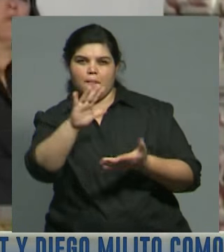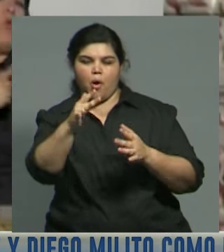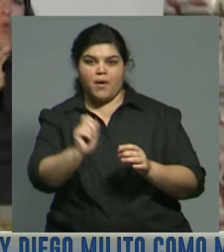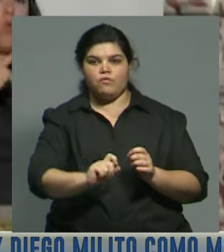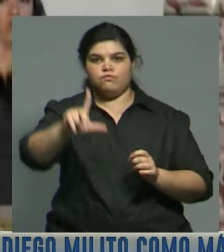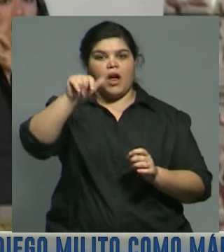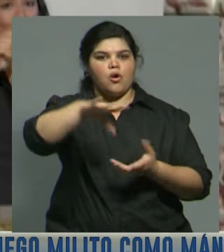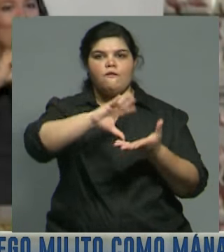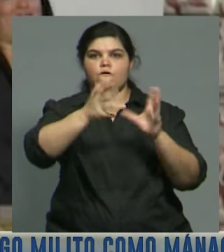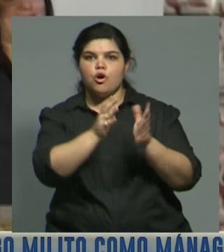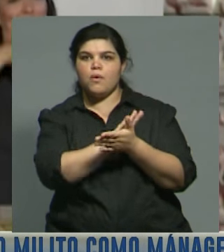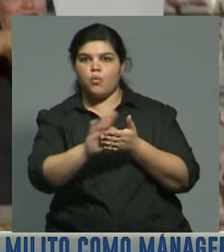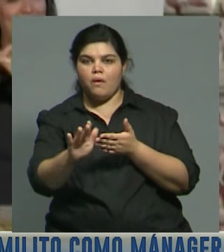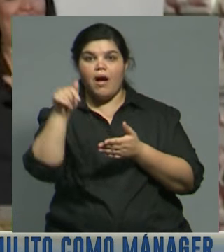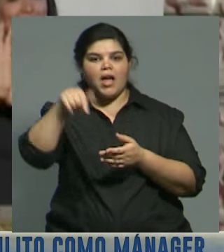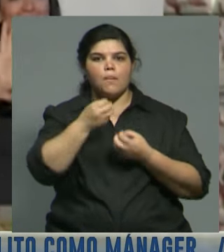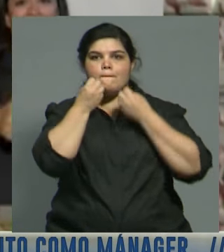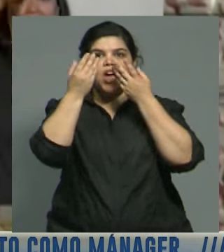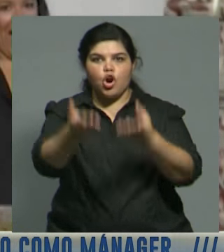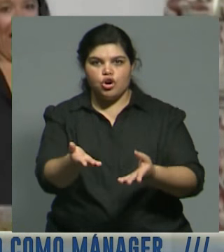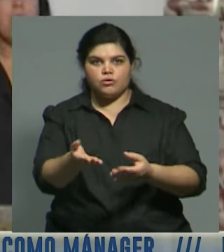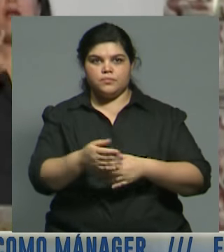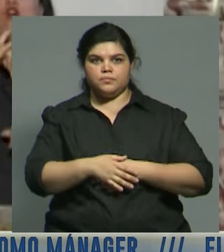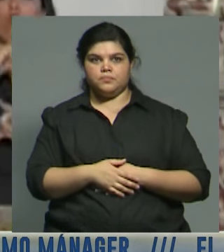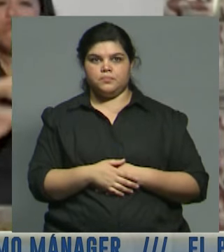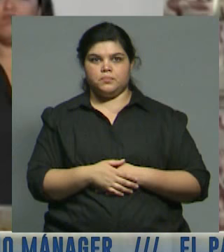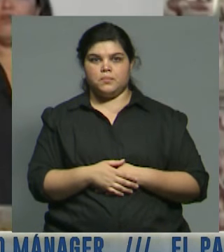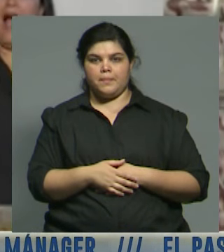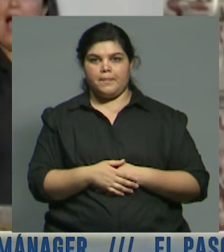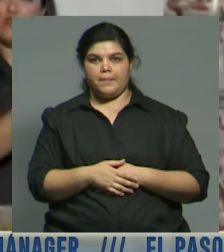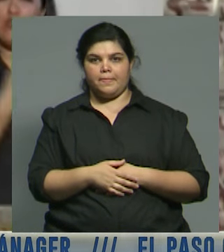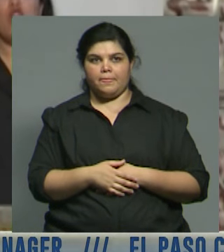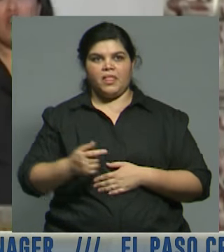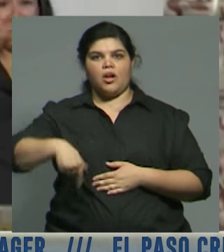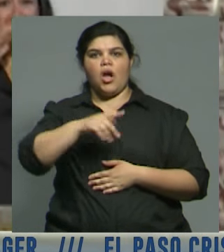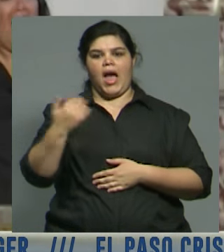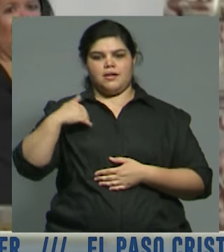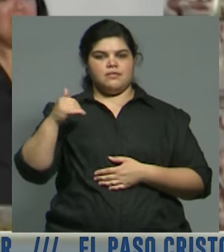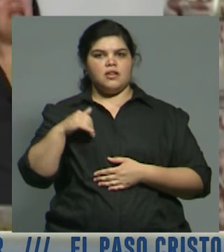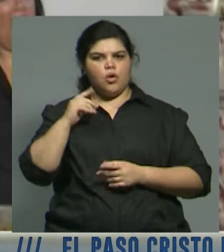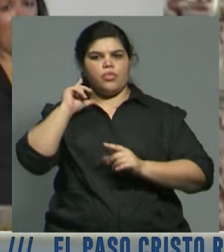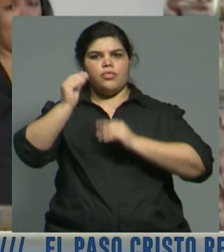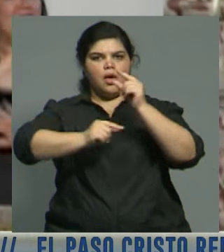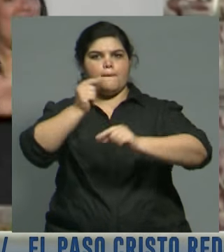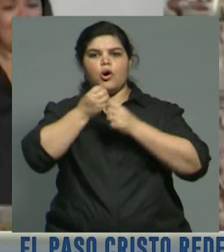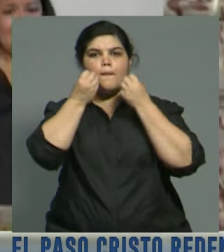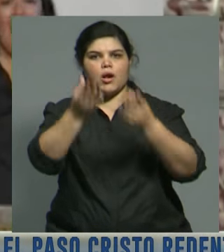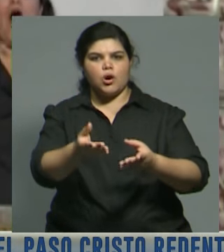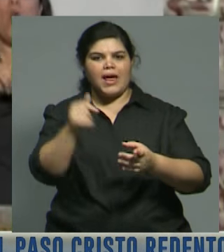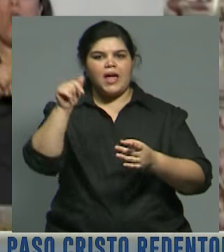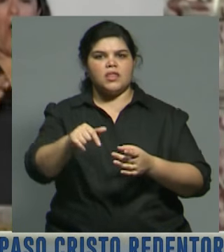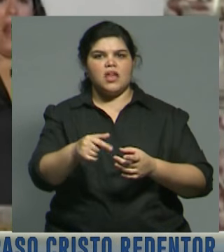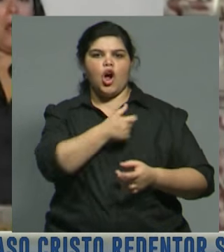que tenemos ahora. Así que van a estar mejor de lo que están este año. Los argentinos maduramos y la gobernabilidad ya no está más en